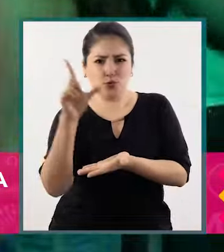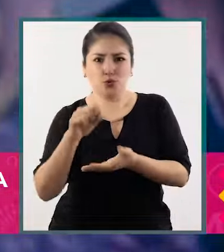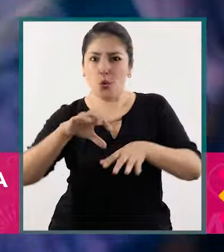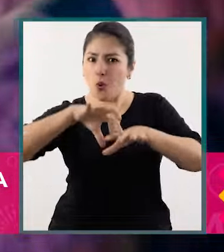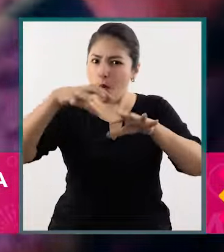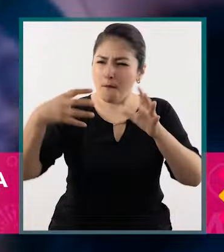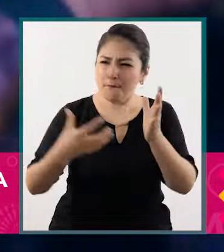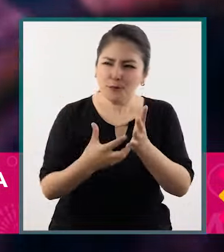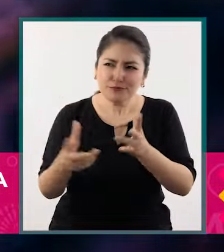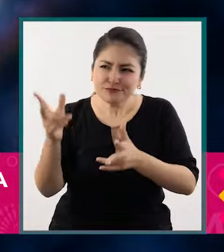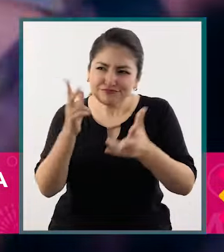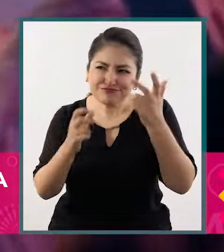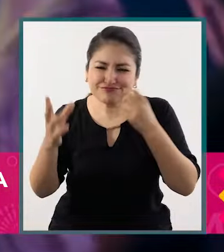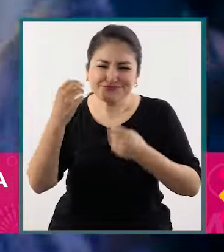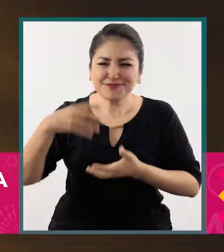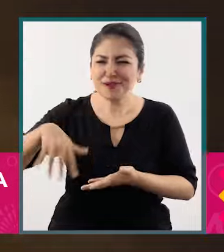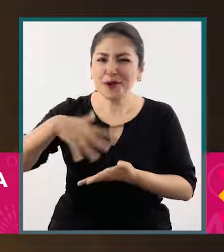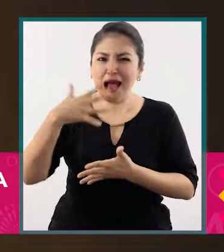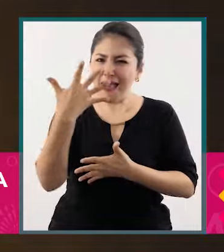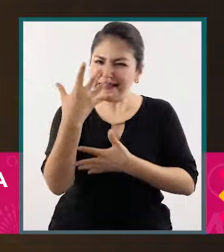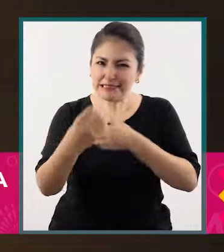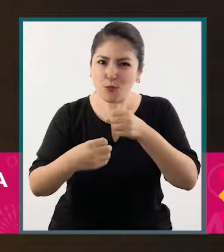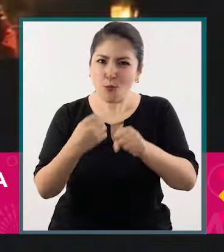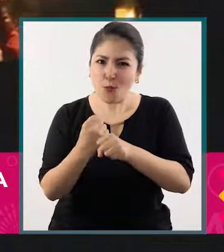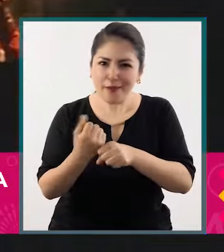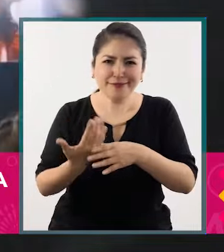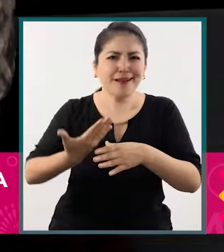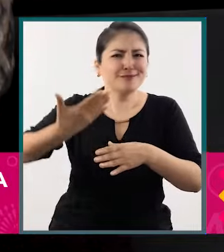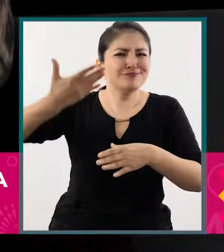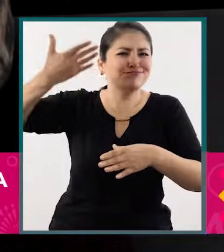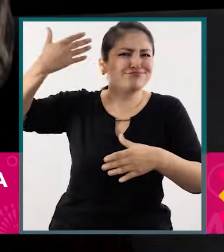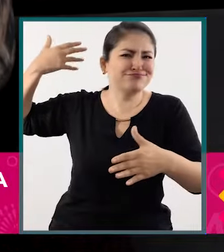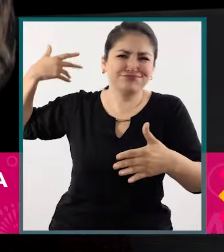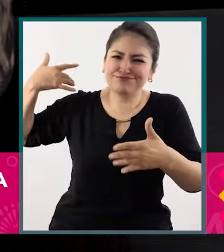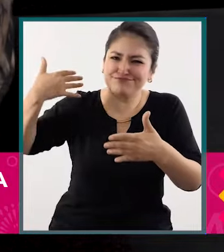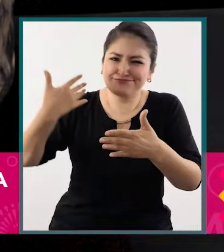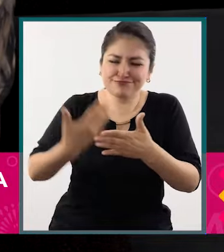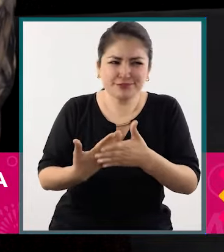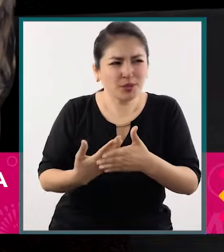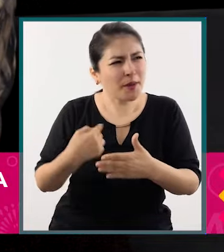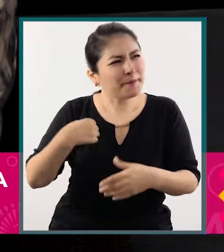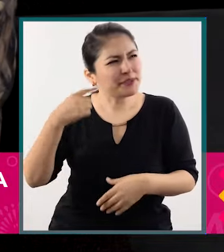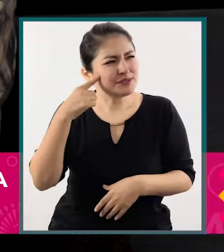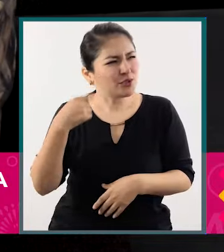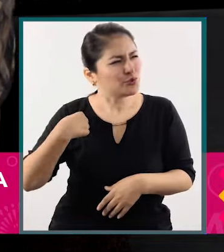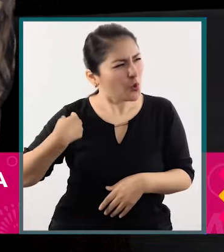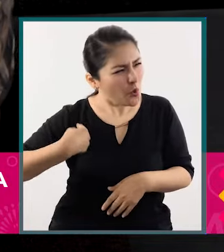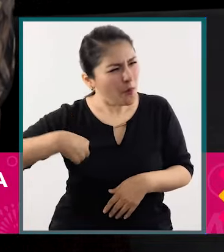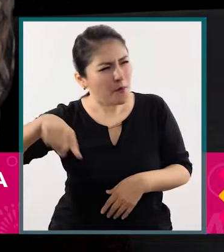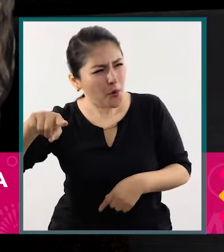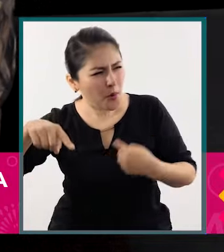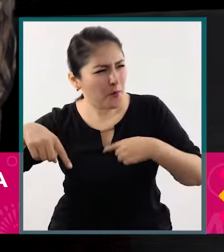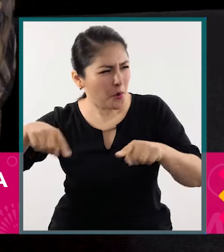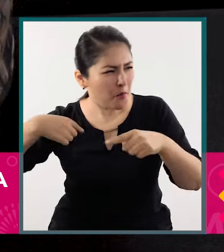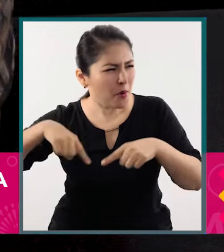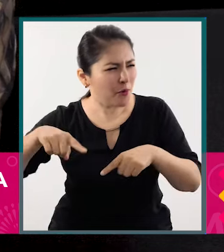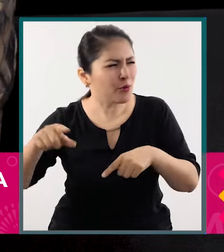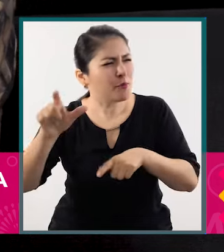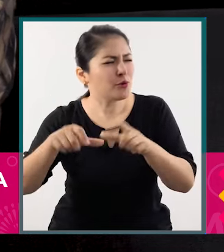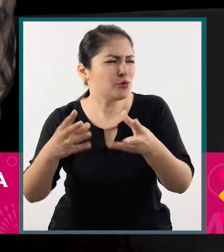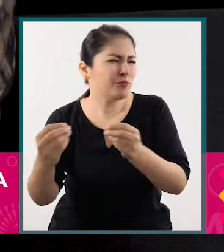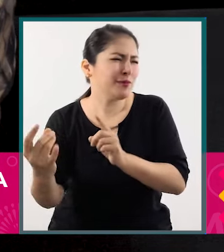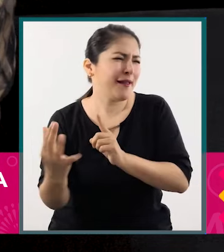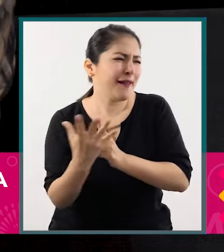mundo entero desde hace 50 años. ¿Y a dónde vamos? Los Mirlos son bien queridos, muy